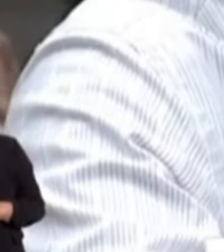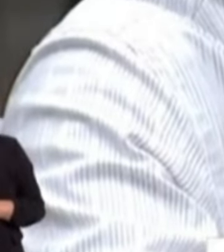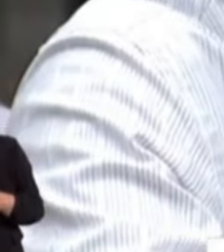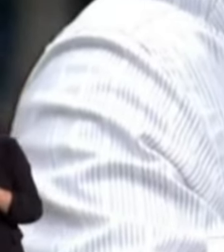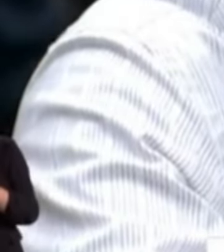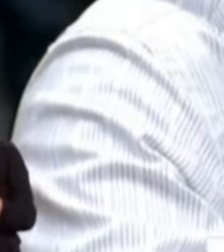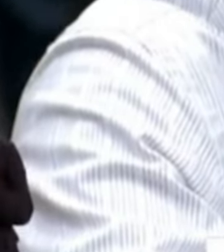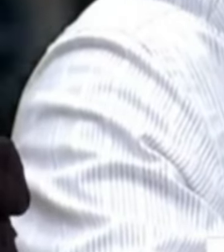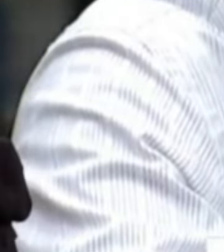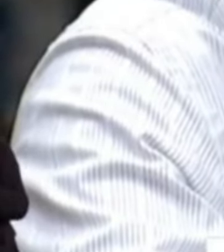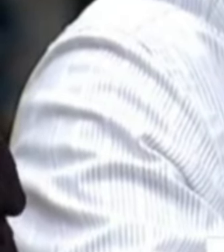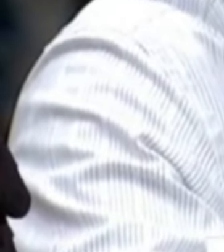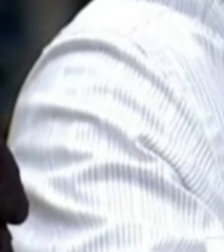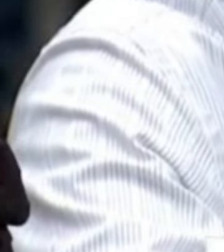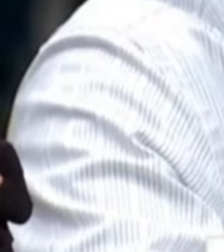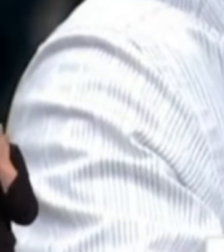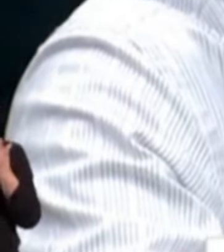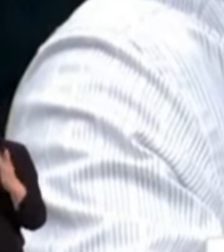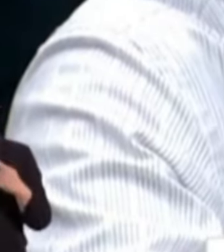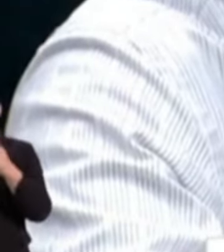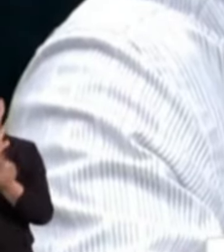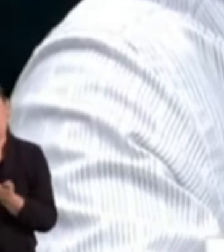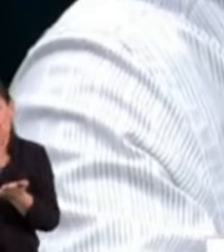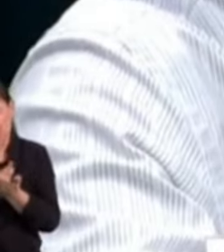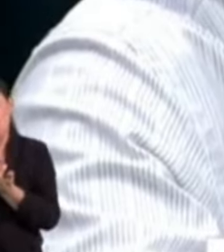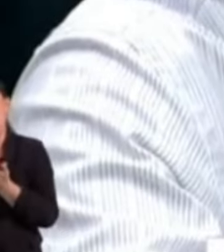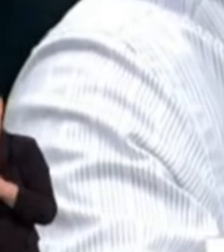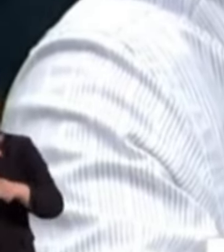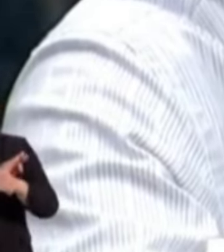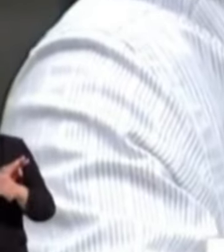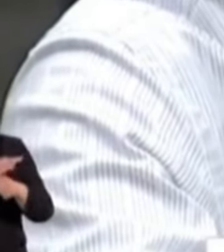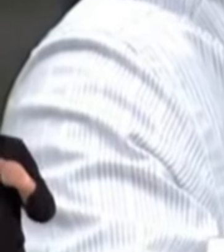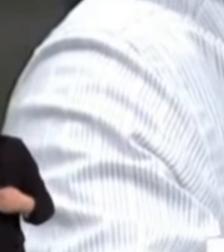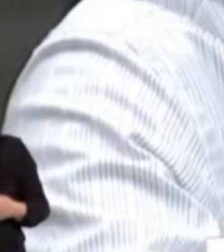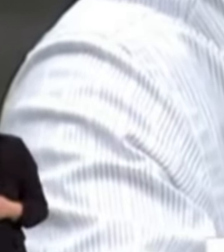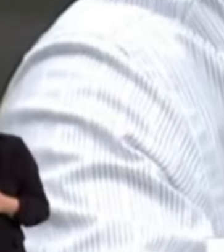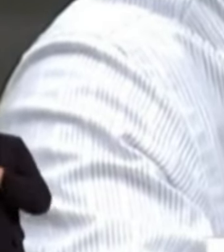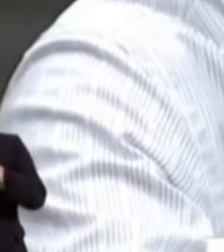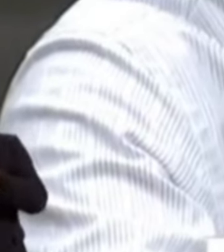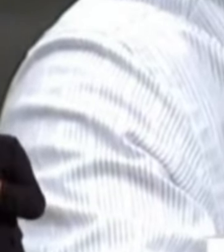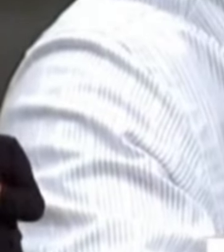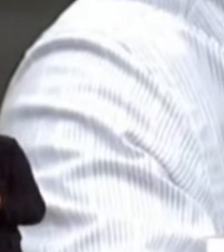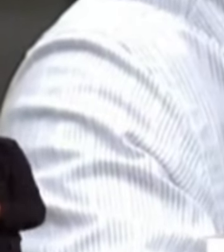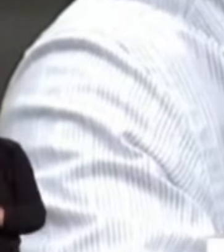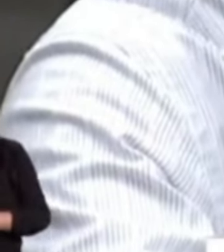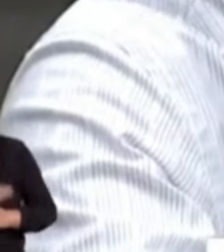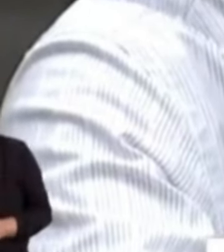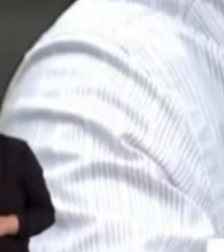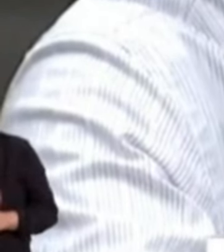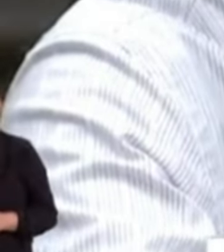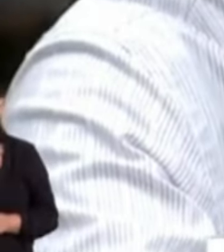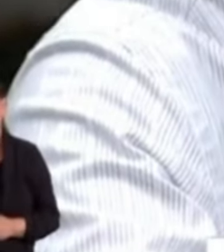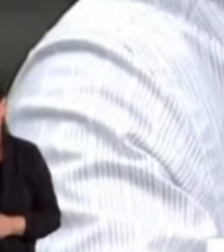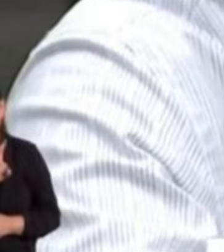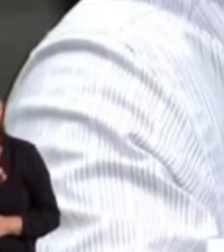en actos u omisiones contrarias a la ley, al interés público o a la adecuada administración de justicia. Establece también